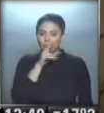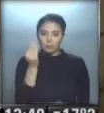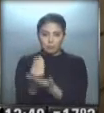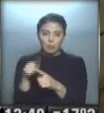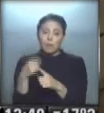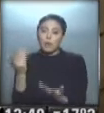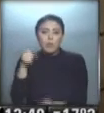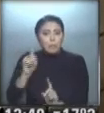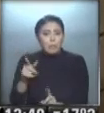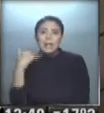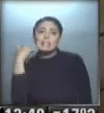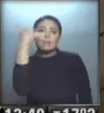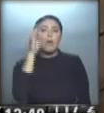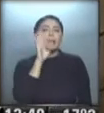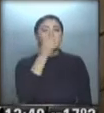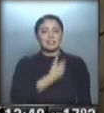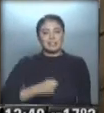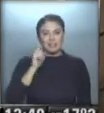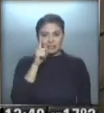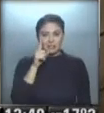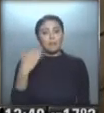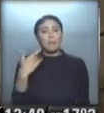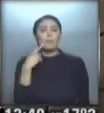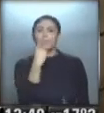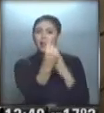de Angela Merkel y por eso ella misma lo llamó al presidente de los Estados Unidos para quejarse.